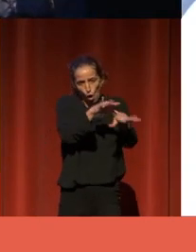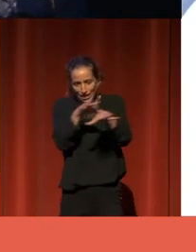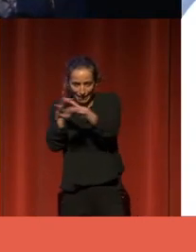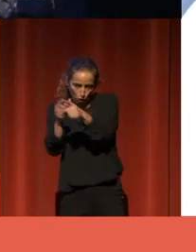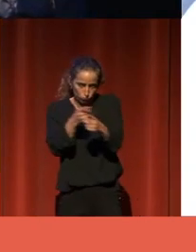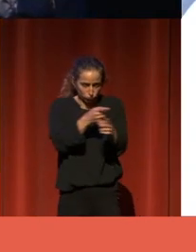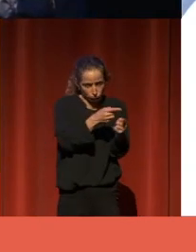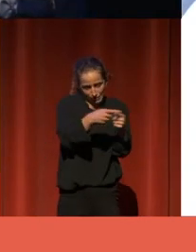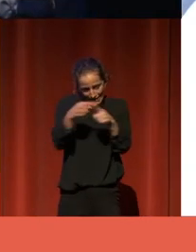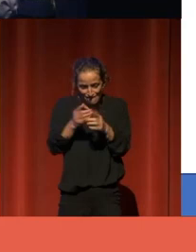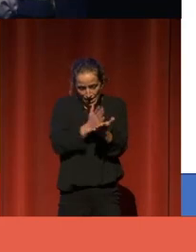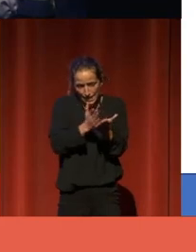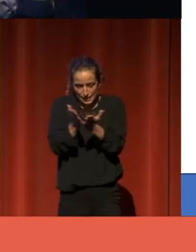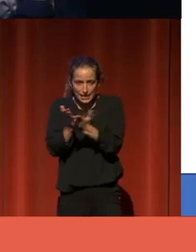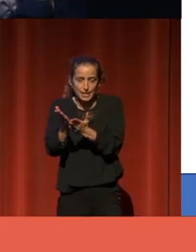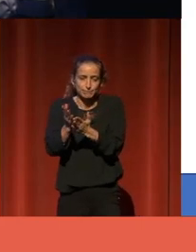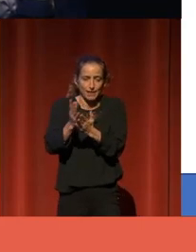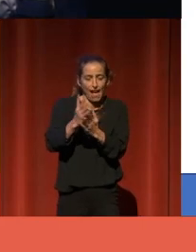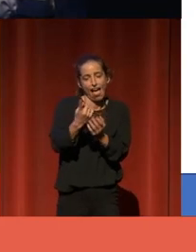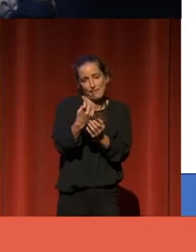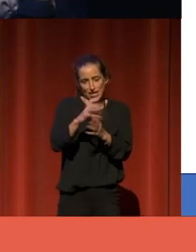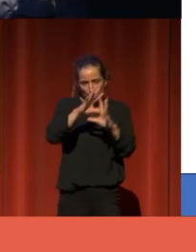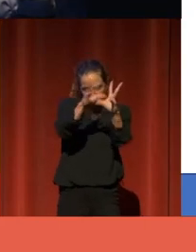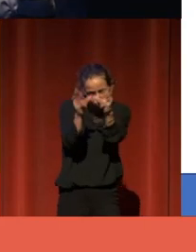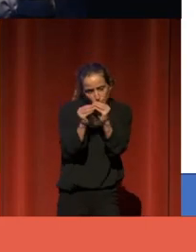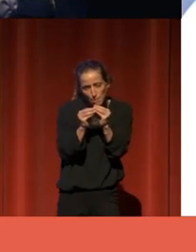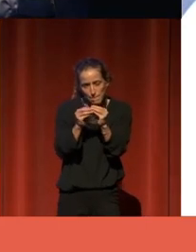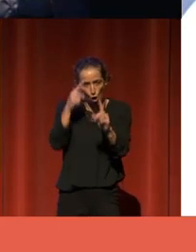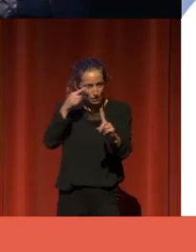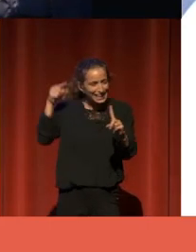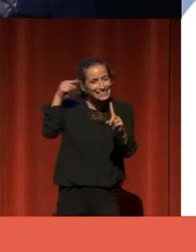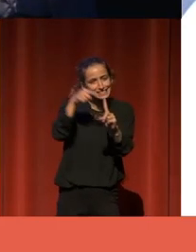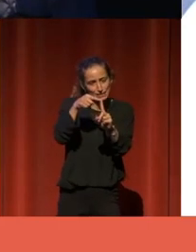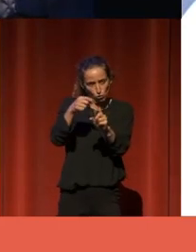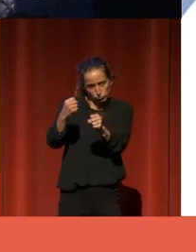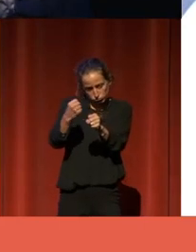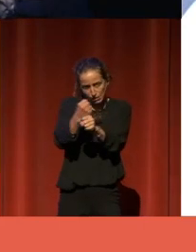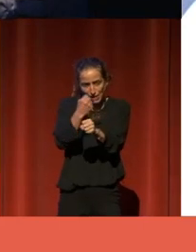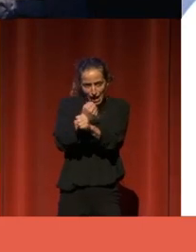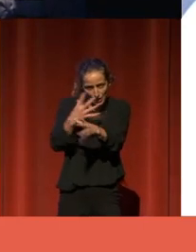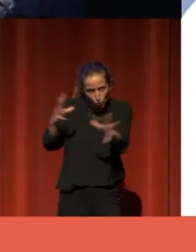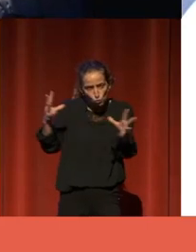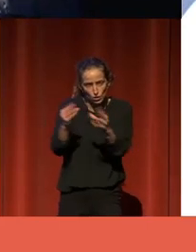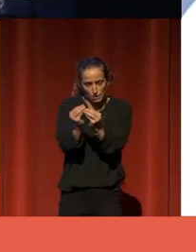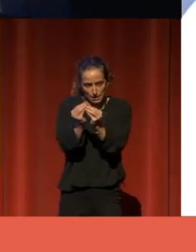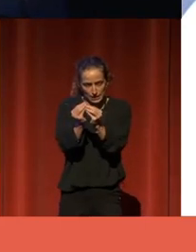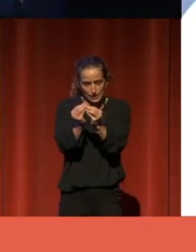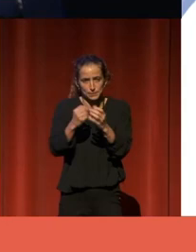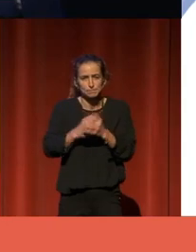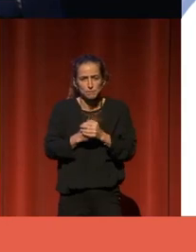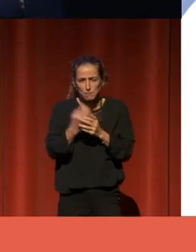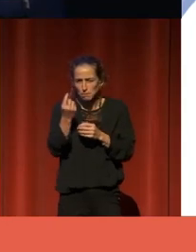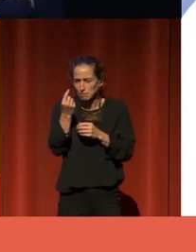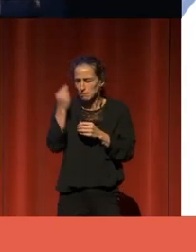trabajar conjuntamente Creo que me me he perdido una